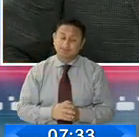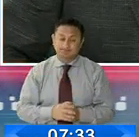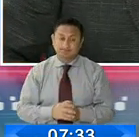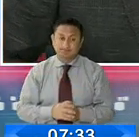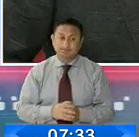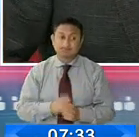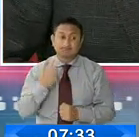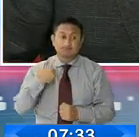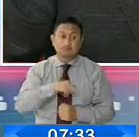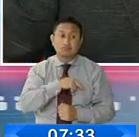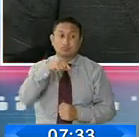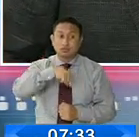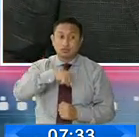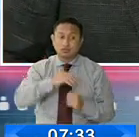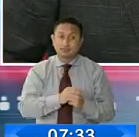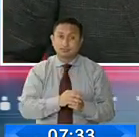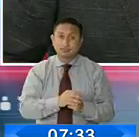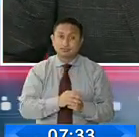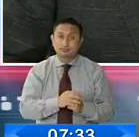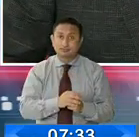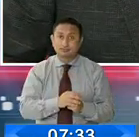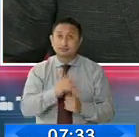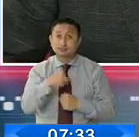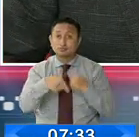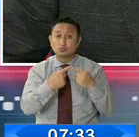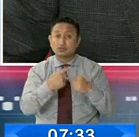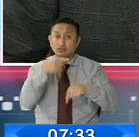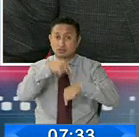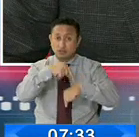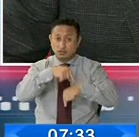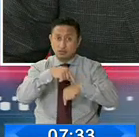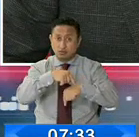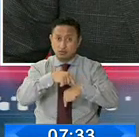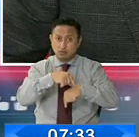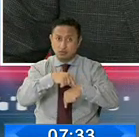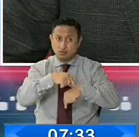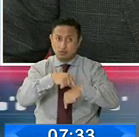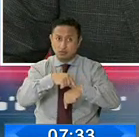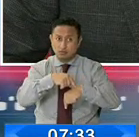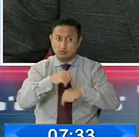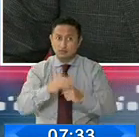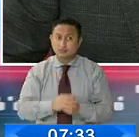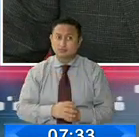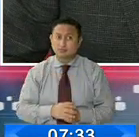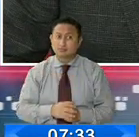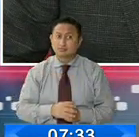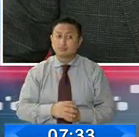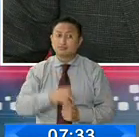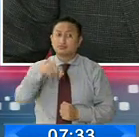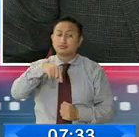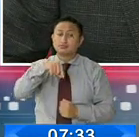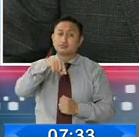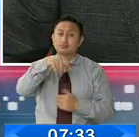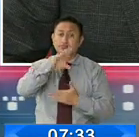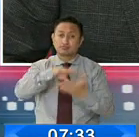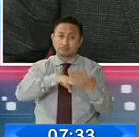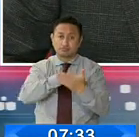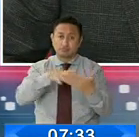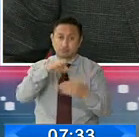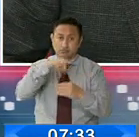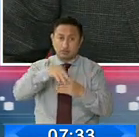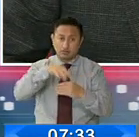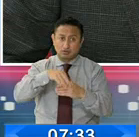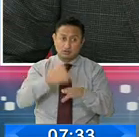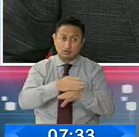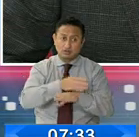Nosotros tenemos que llegar en los tiempos establecidos, a eso iba. En los tiempos en que el calendario electoral se